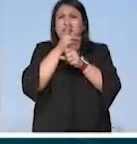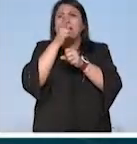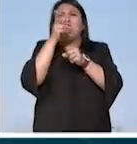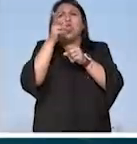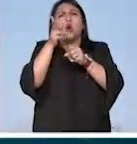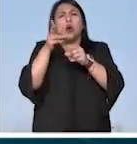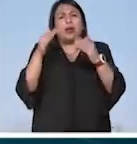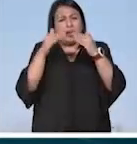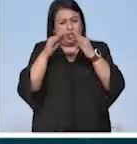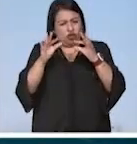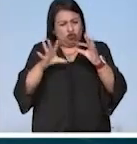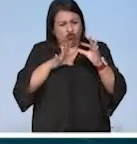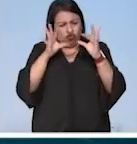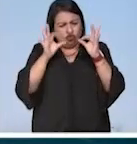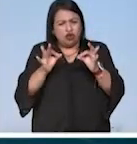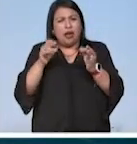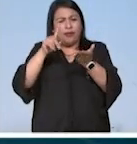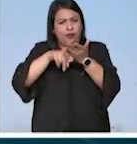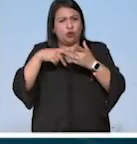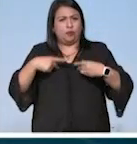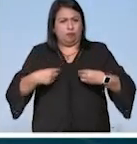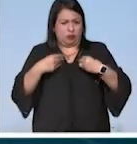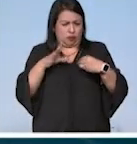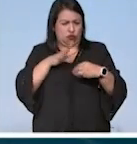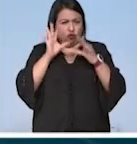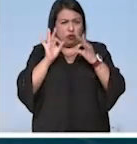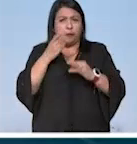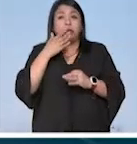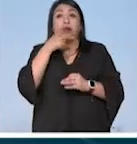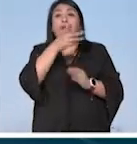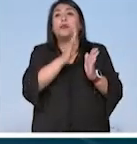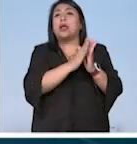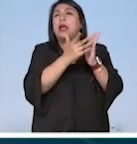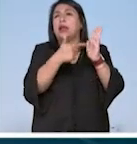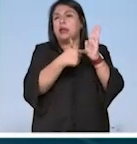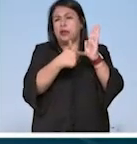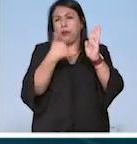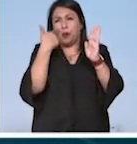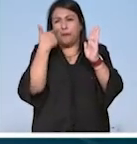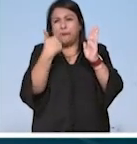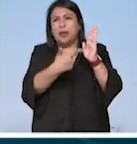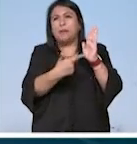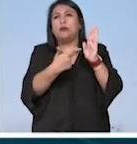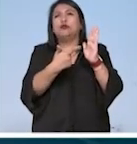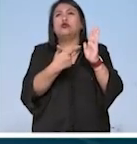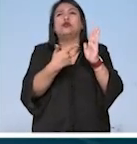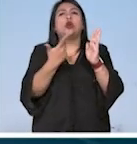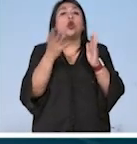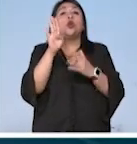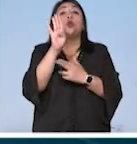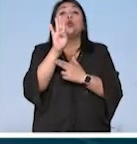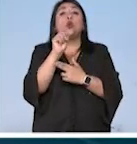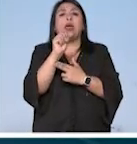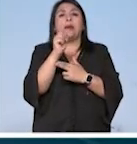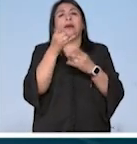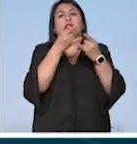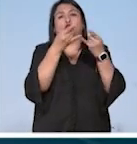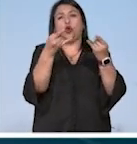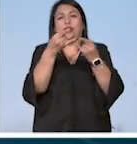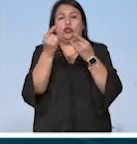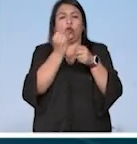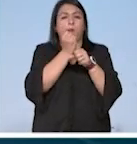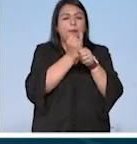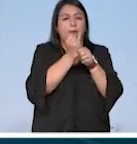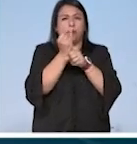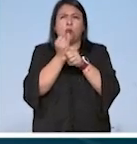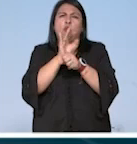de la vivienda y de sus ocupantes el libro básicamente muestra nueve casos de estudio